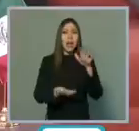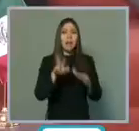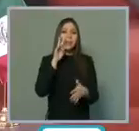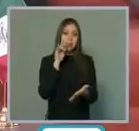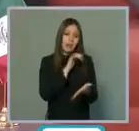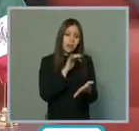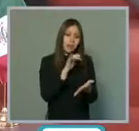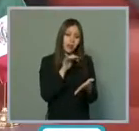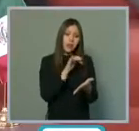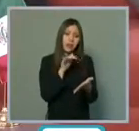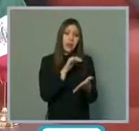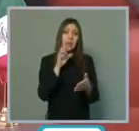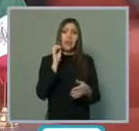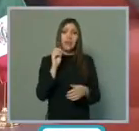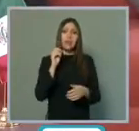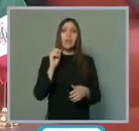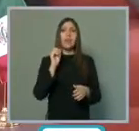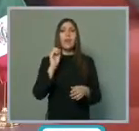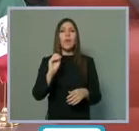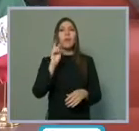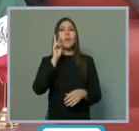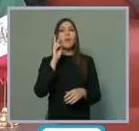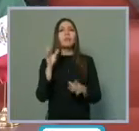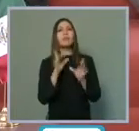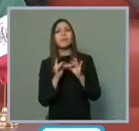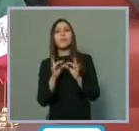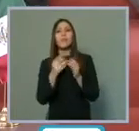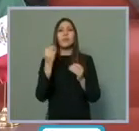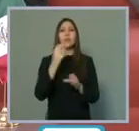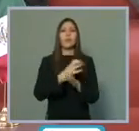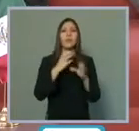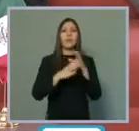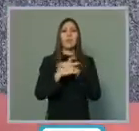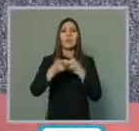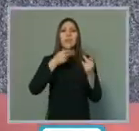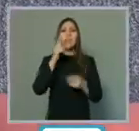una sentencia o una sesión puedan encontrar ciertas cuestiones técnicas y